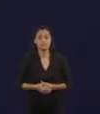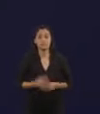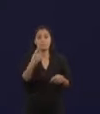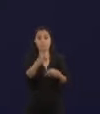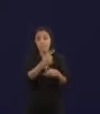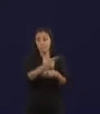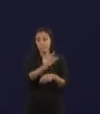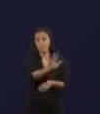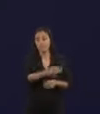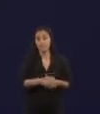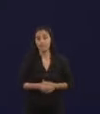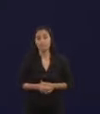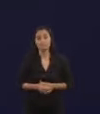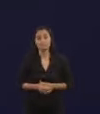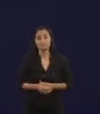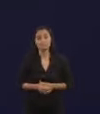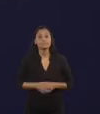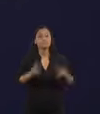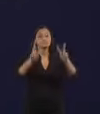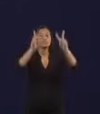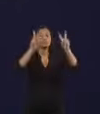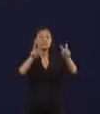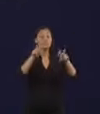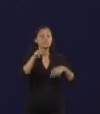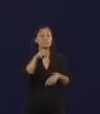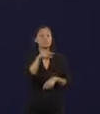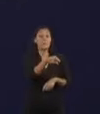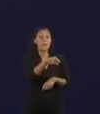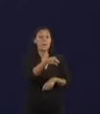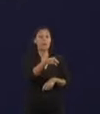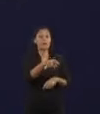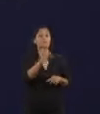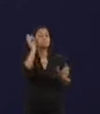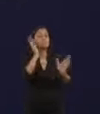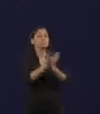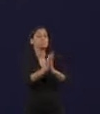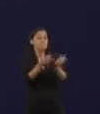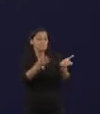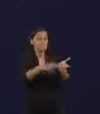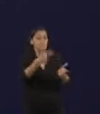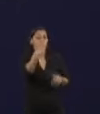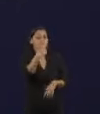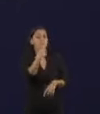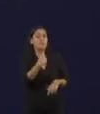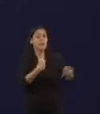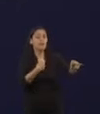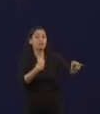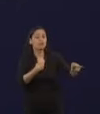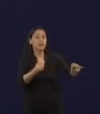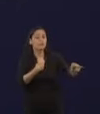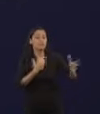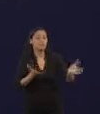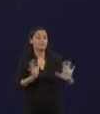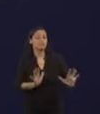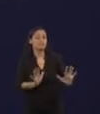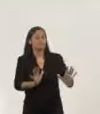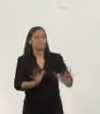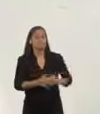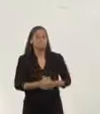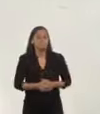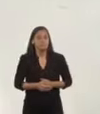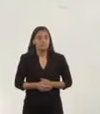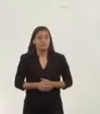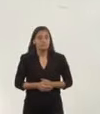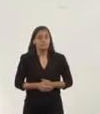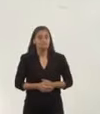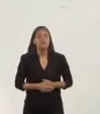principio el el tema de las perd me repetís la última pregunta disculpame que est estaba No si va